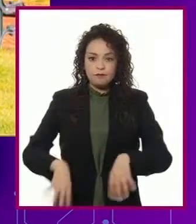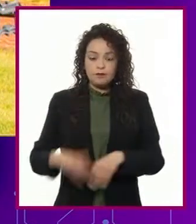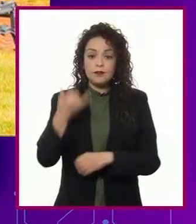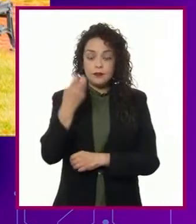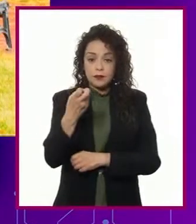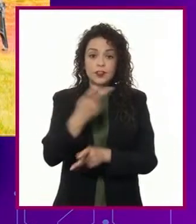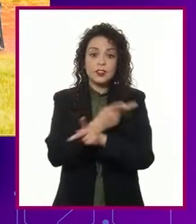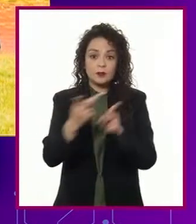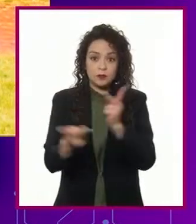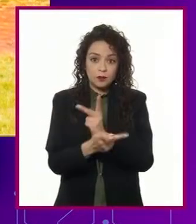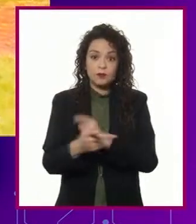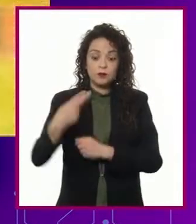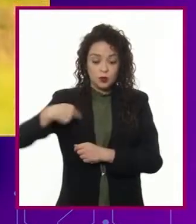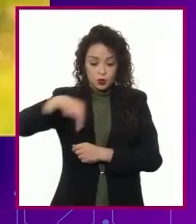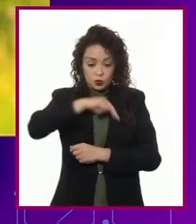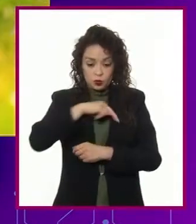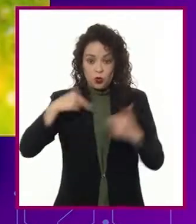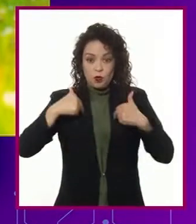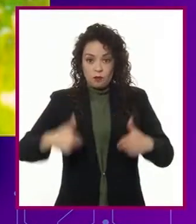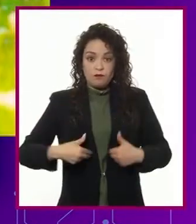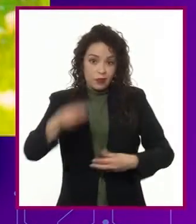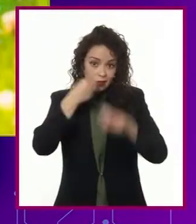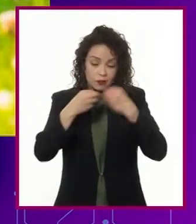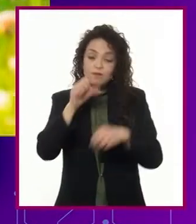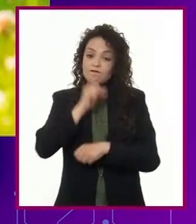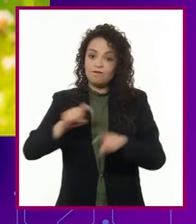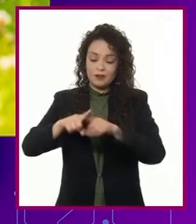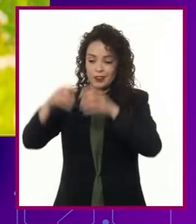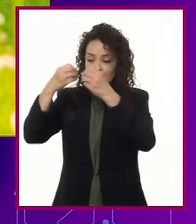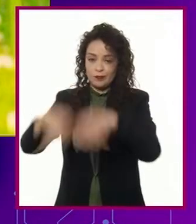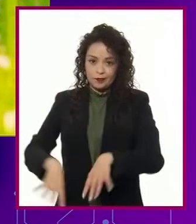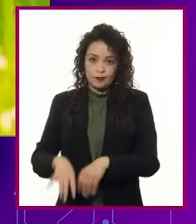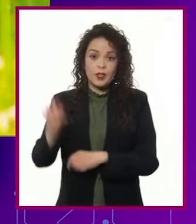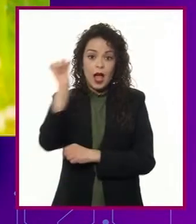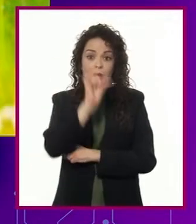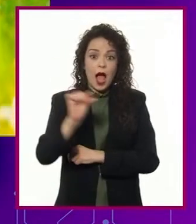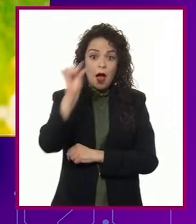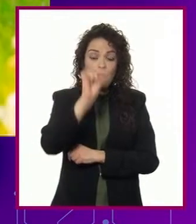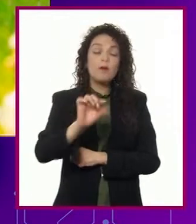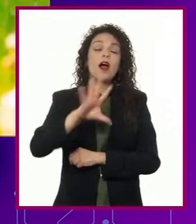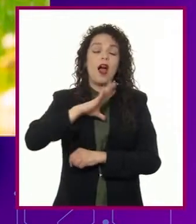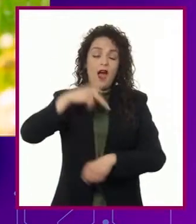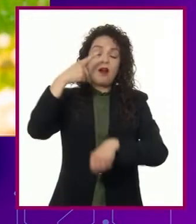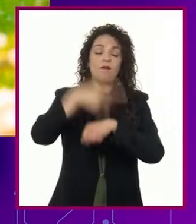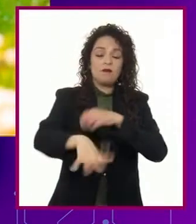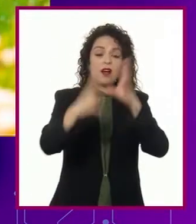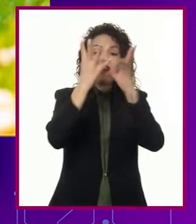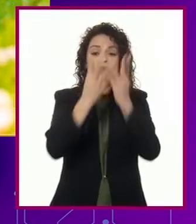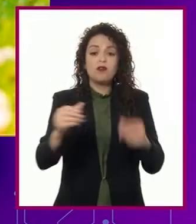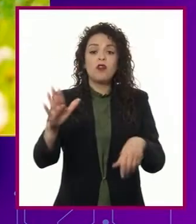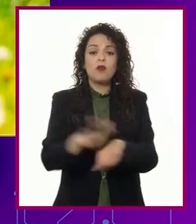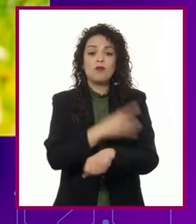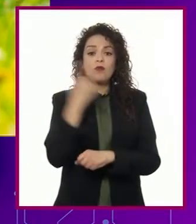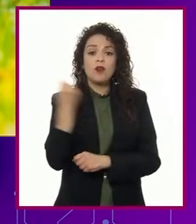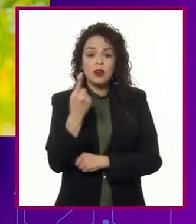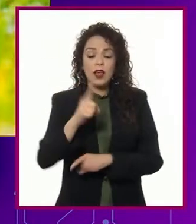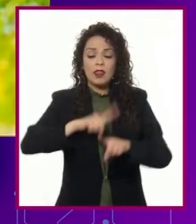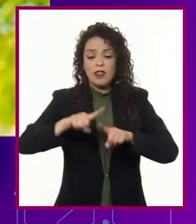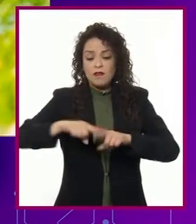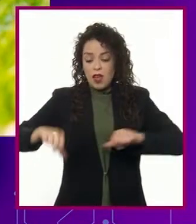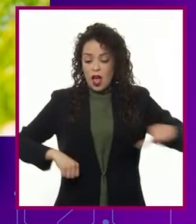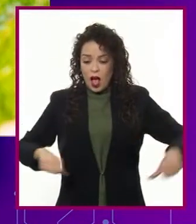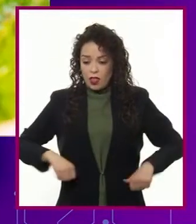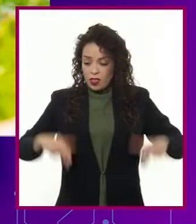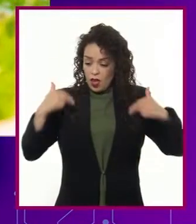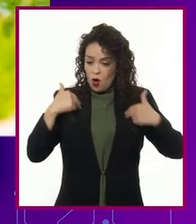productos que consumen los seres humanos. Las abejas se encuentran en peligro de extinción debido a los efectos que producen las actividades del ser